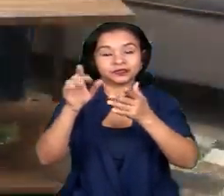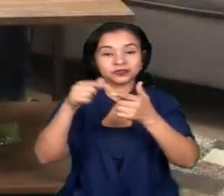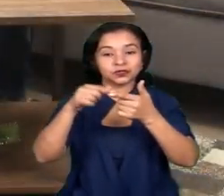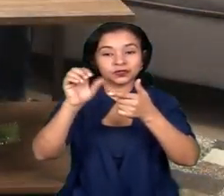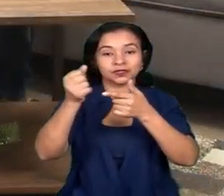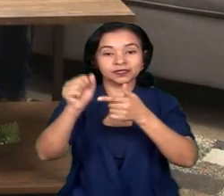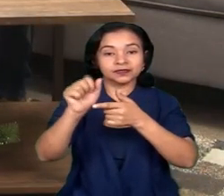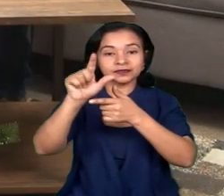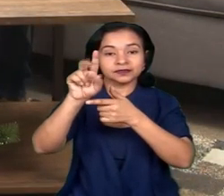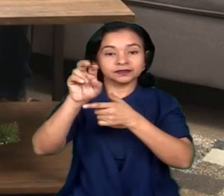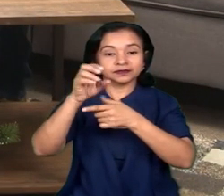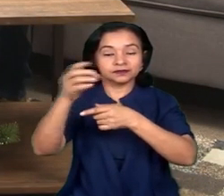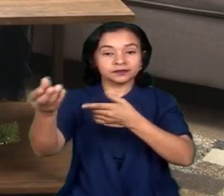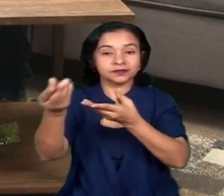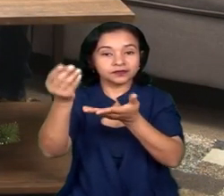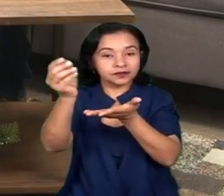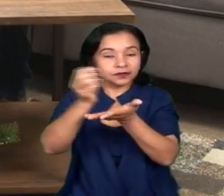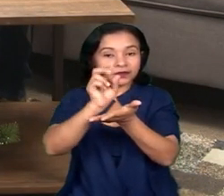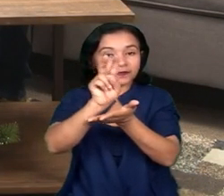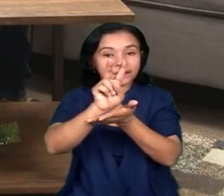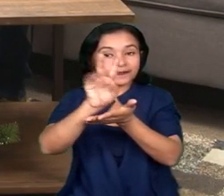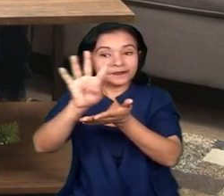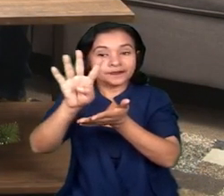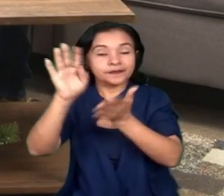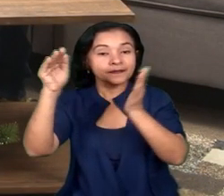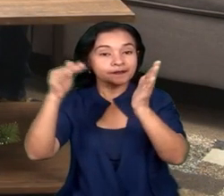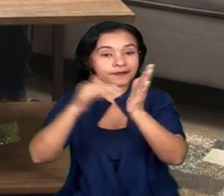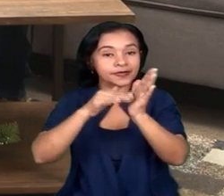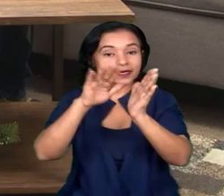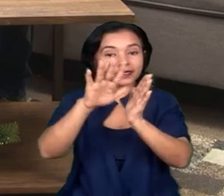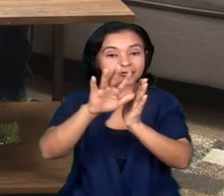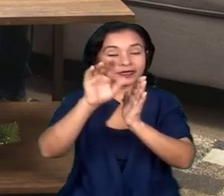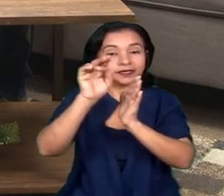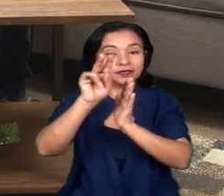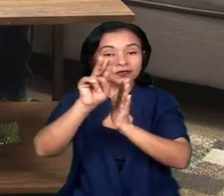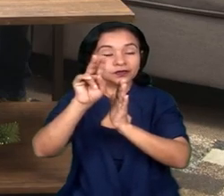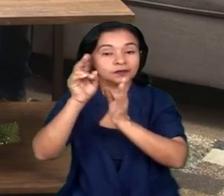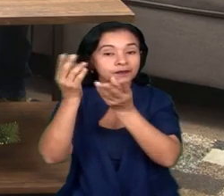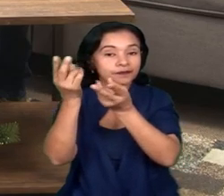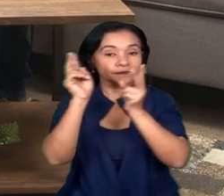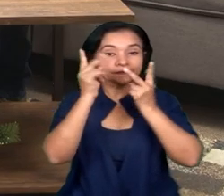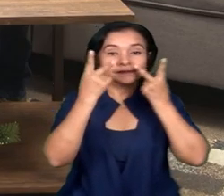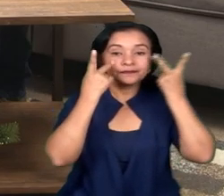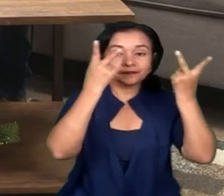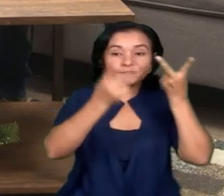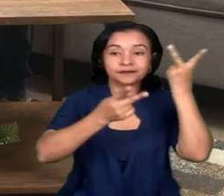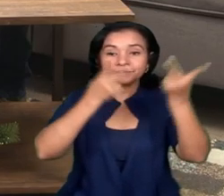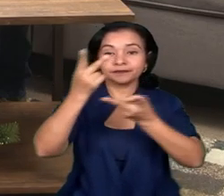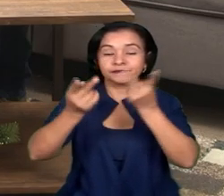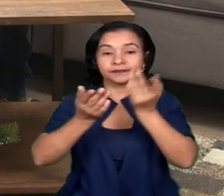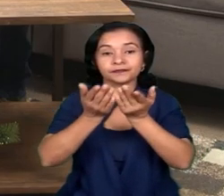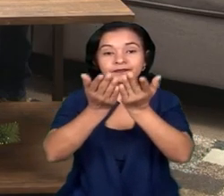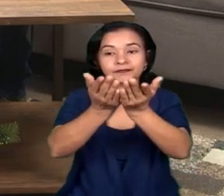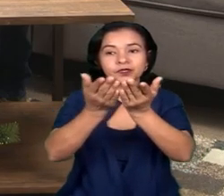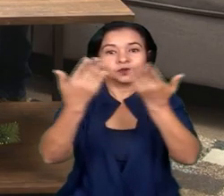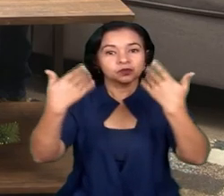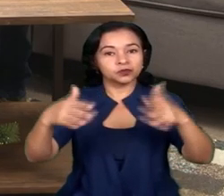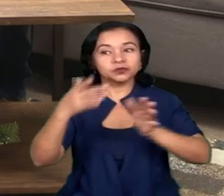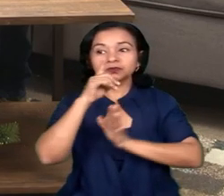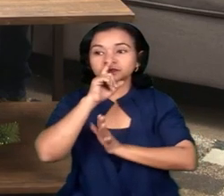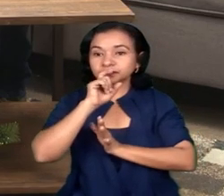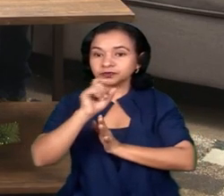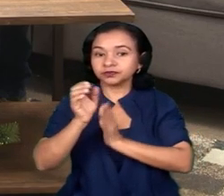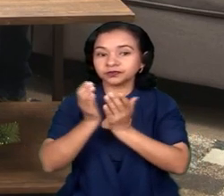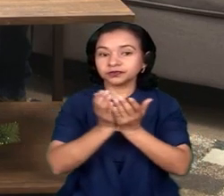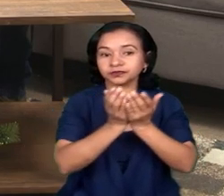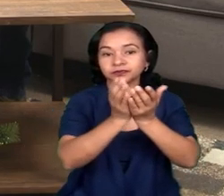Allende se reportó un ingreso de 24.500 visitantes, con un gran impacto en el barco Momotombito, que